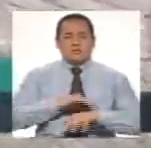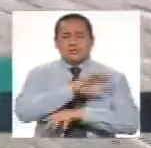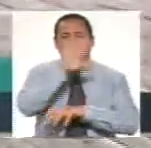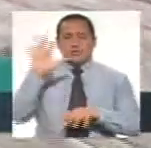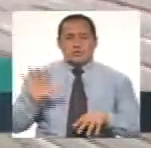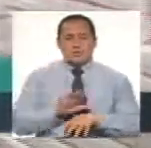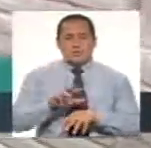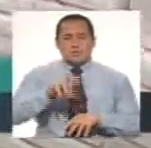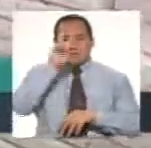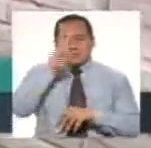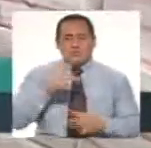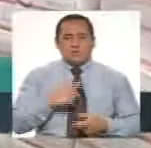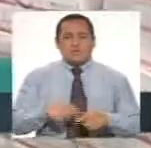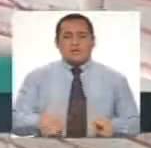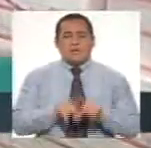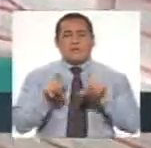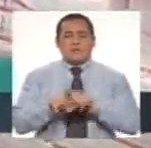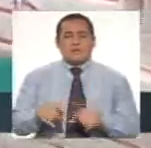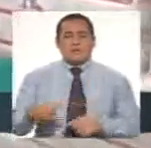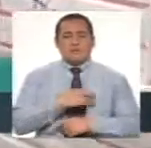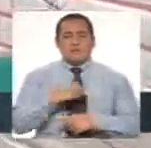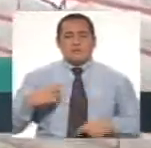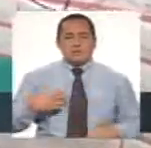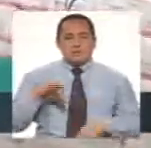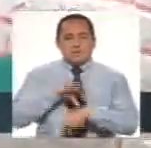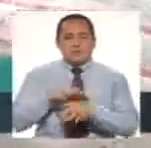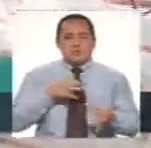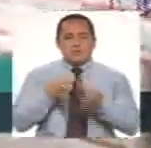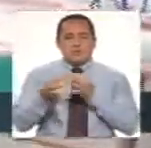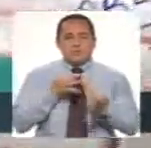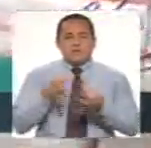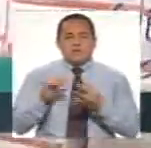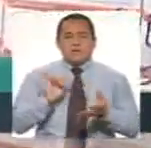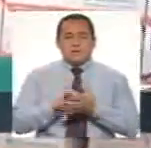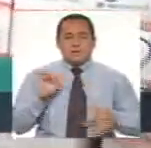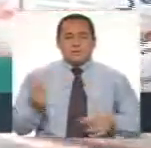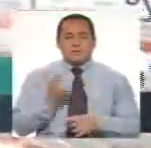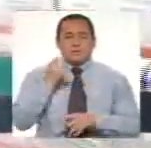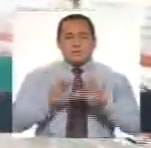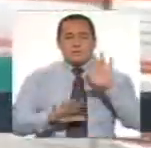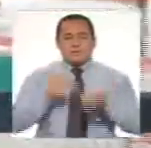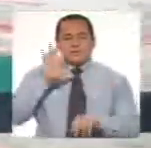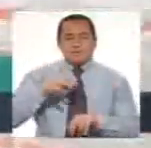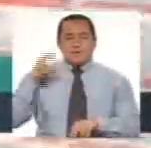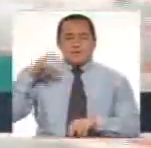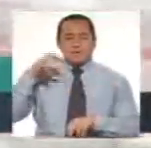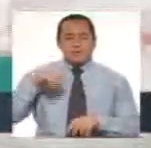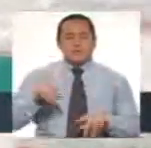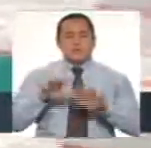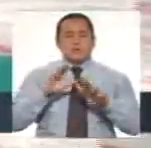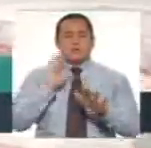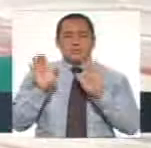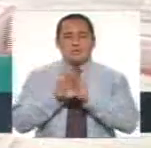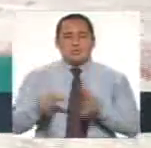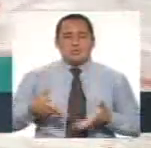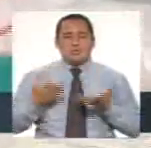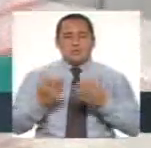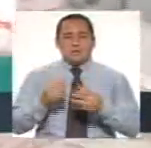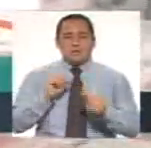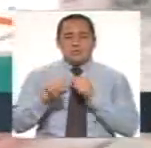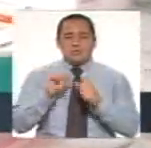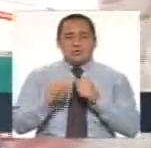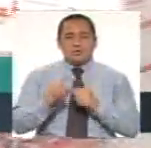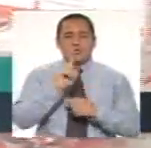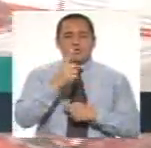nivel nacional. Como se sabe, el MINSA había anunciado que para la primera quincena de agosto estarían llegando el lote